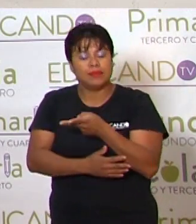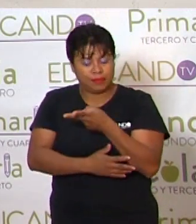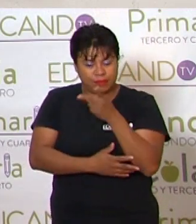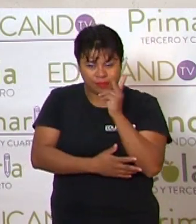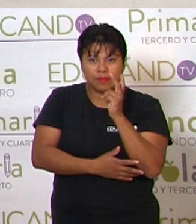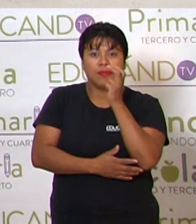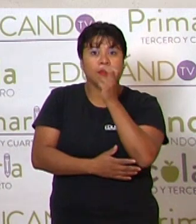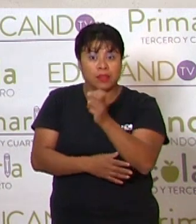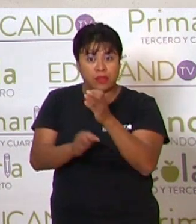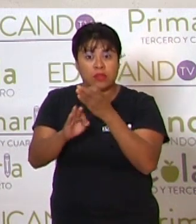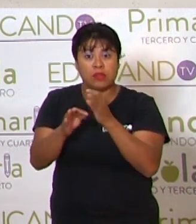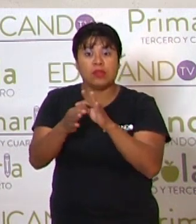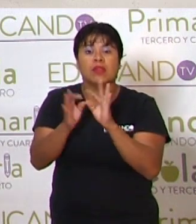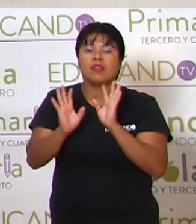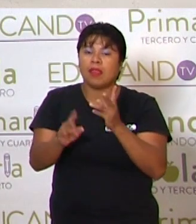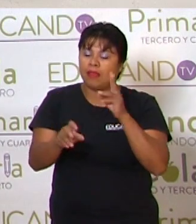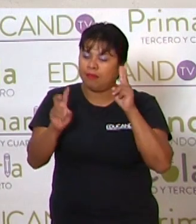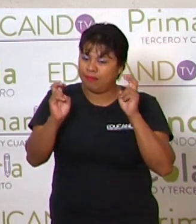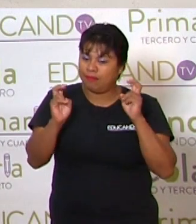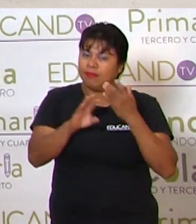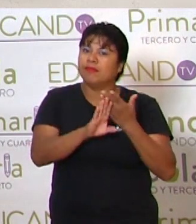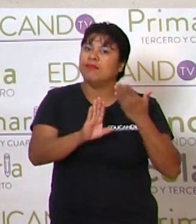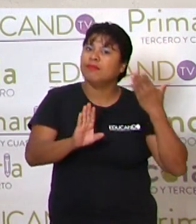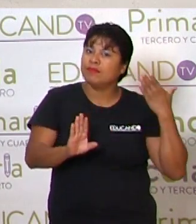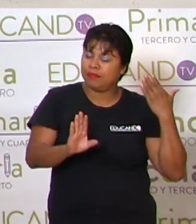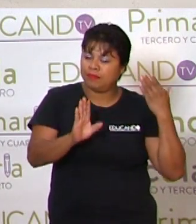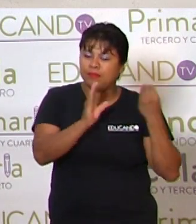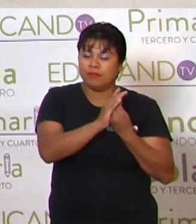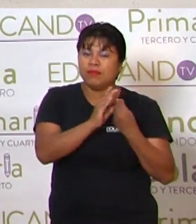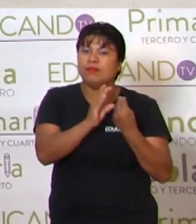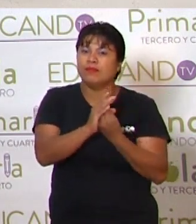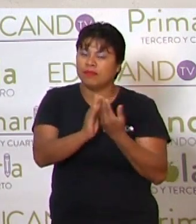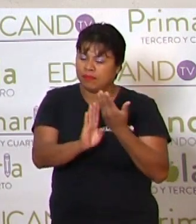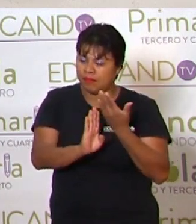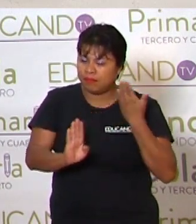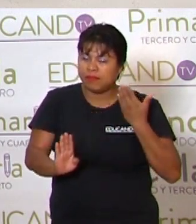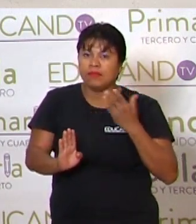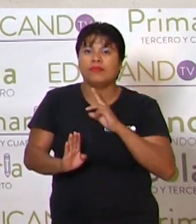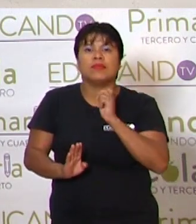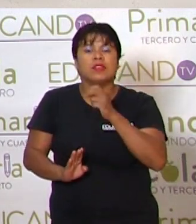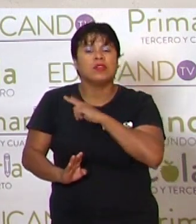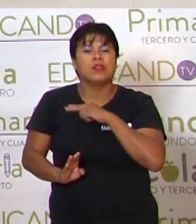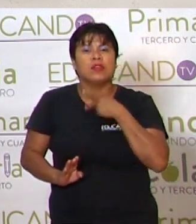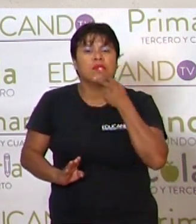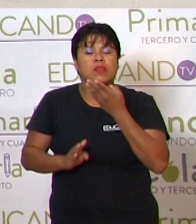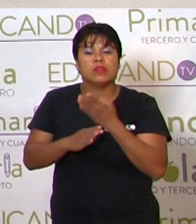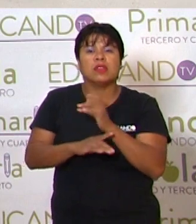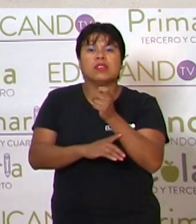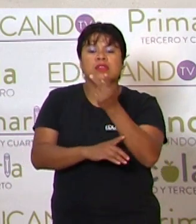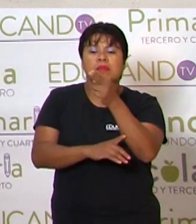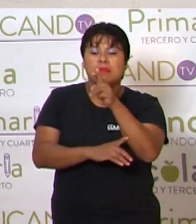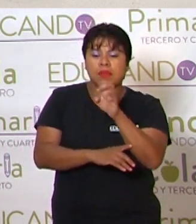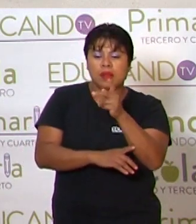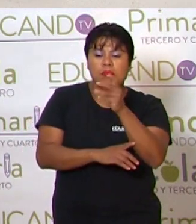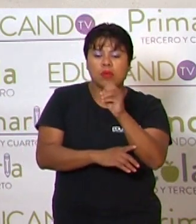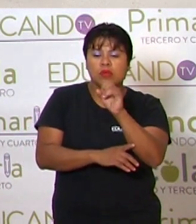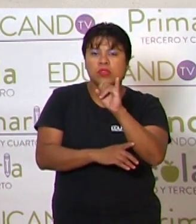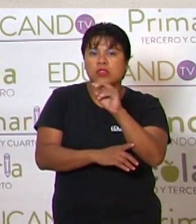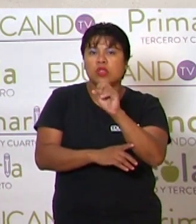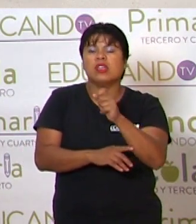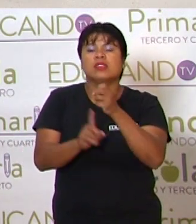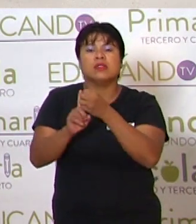pero esto ya lo tocamos en sesiones anteriores. Hablamos de lo que son las preposiciones. Las